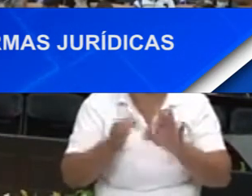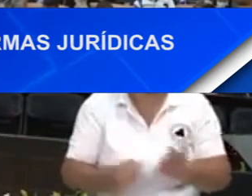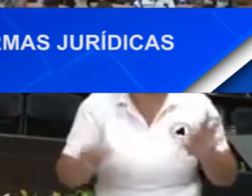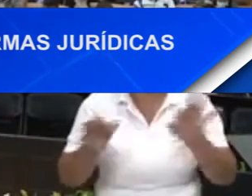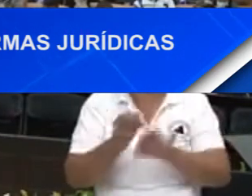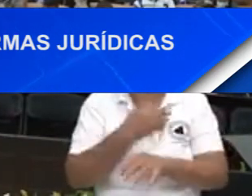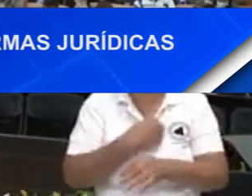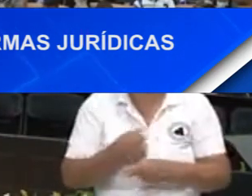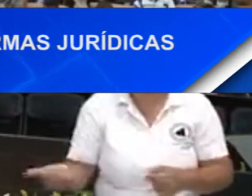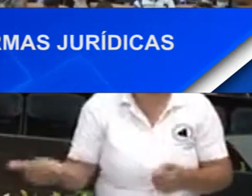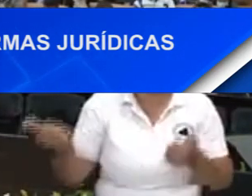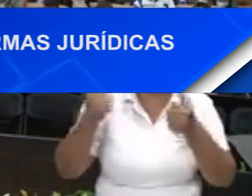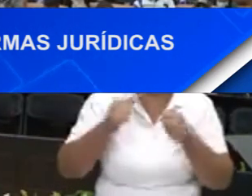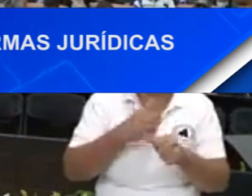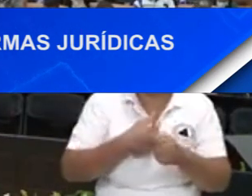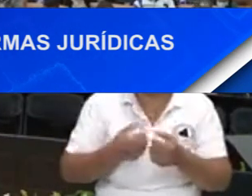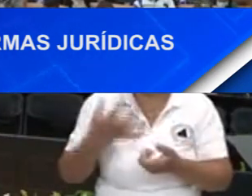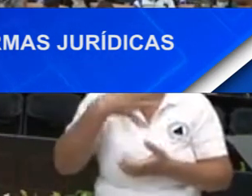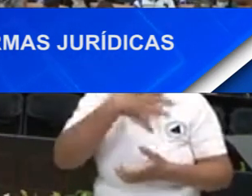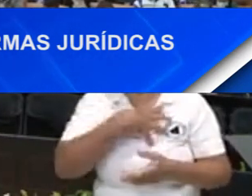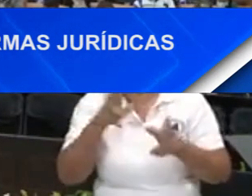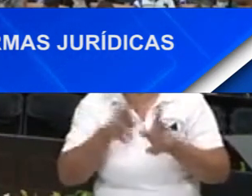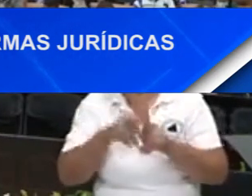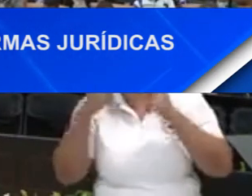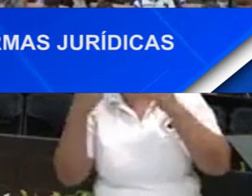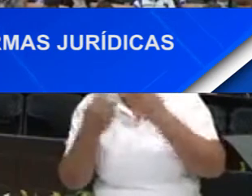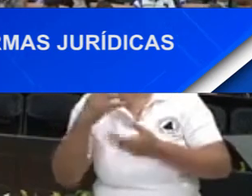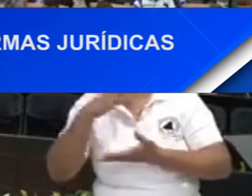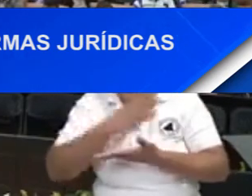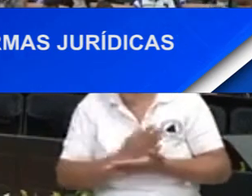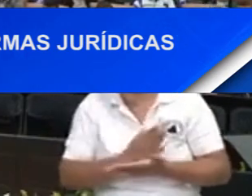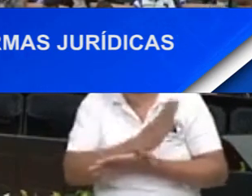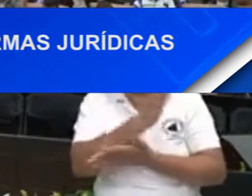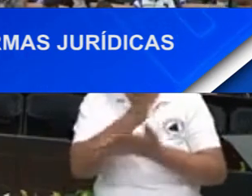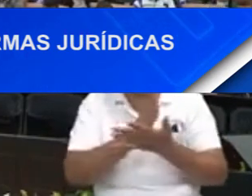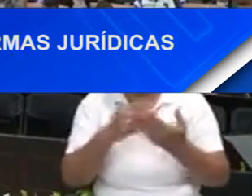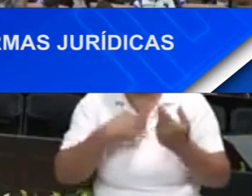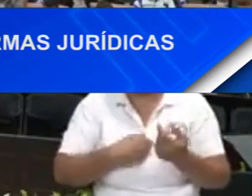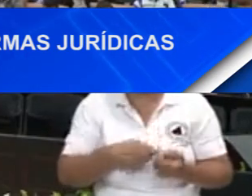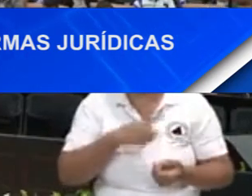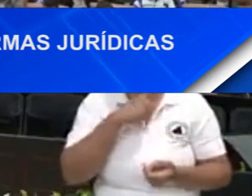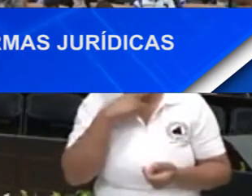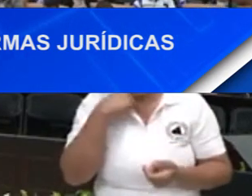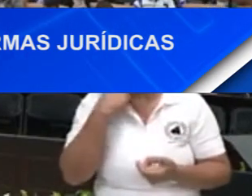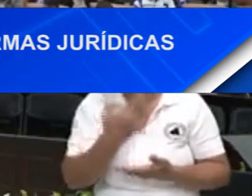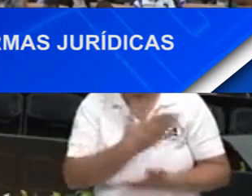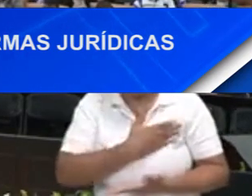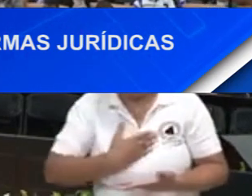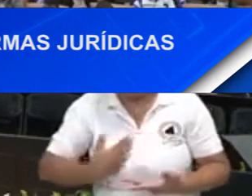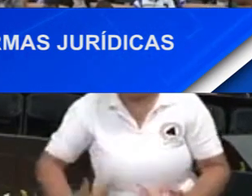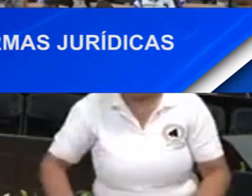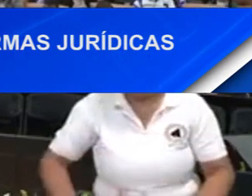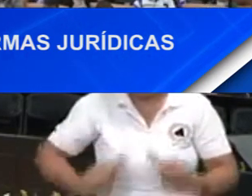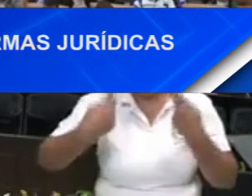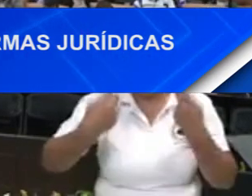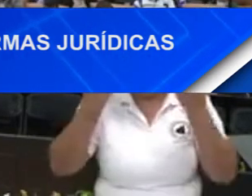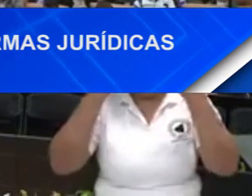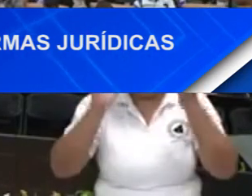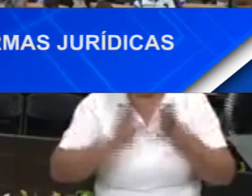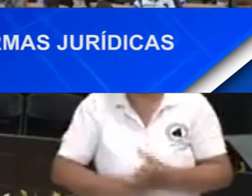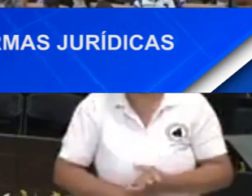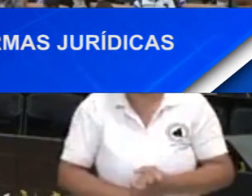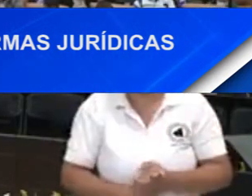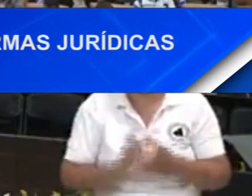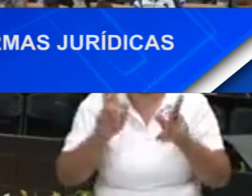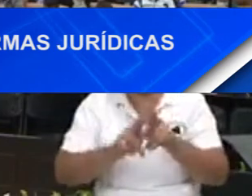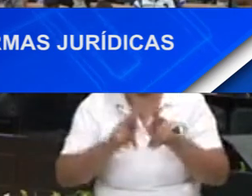anteponga los sagrados intereses de la patria en aras de reivindicar las justas demandas